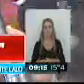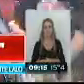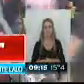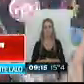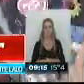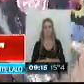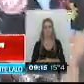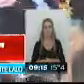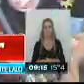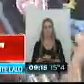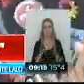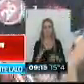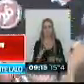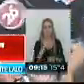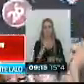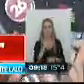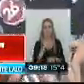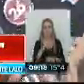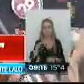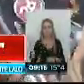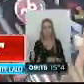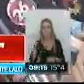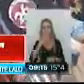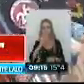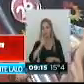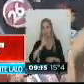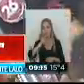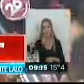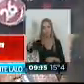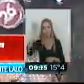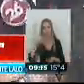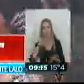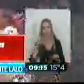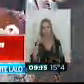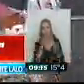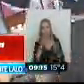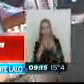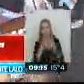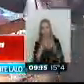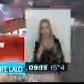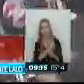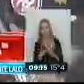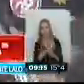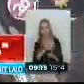Porque es muy difícil, él trató de todo el tiempo evitar eso y no pude.